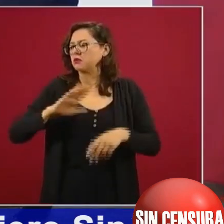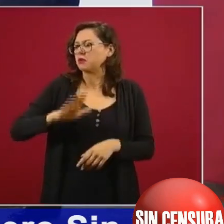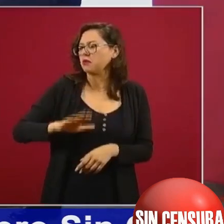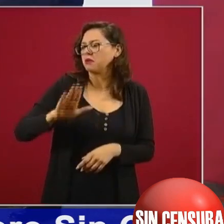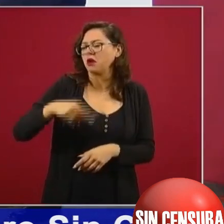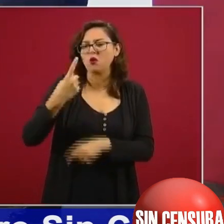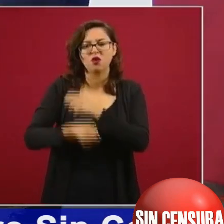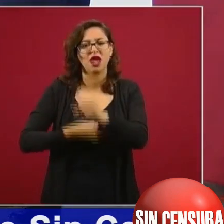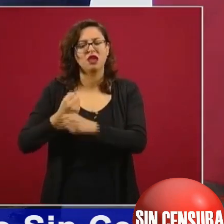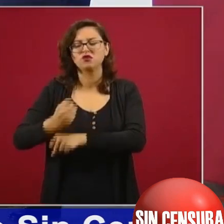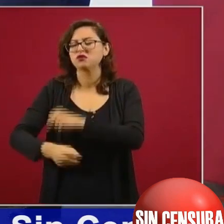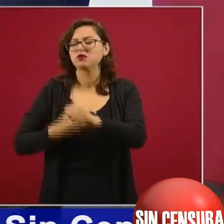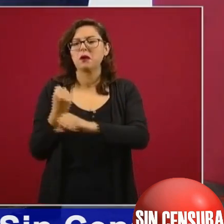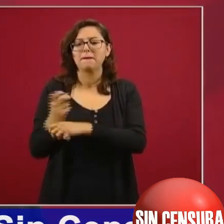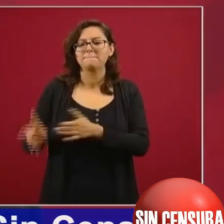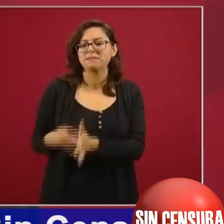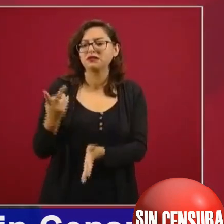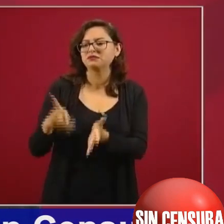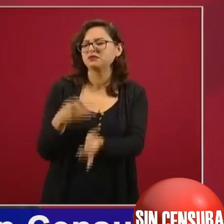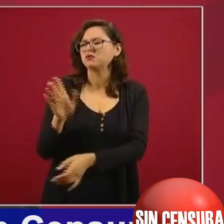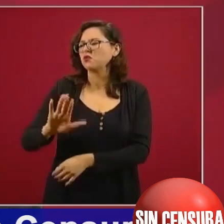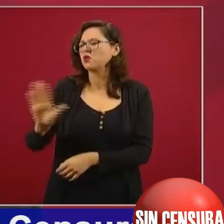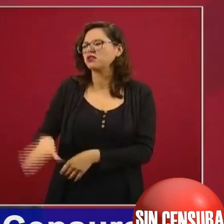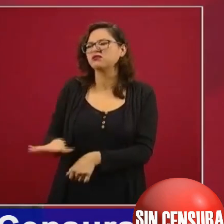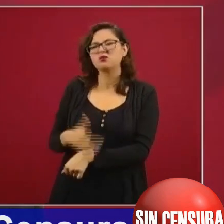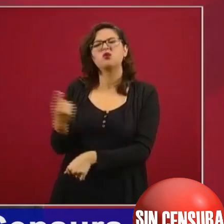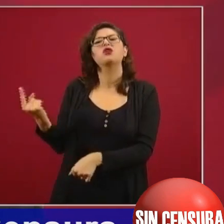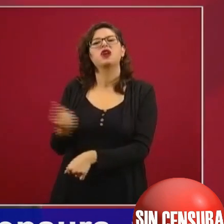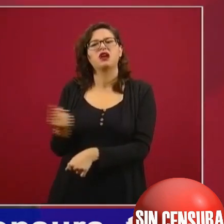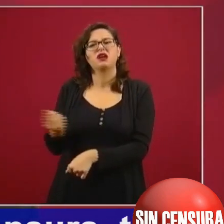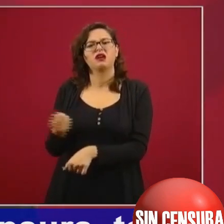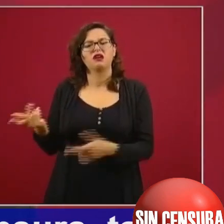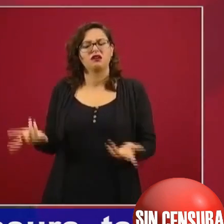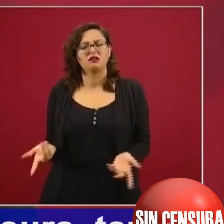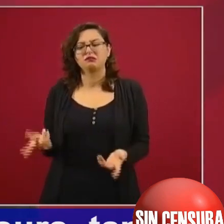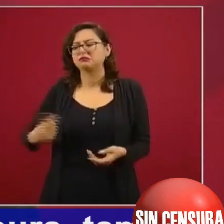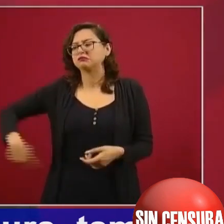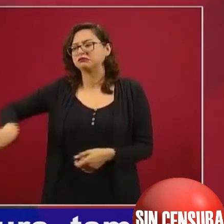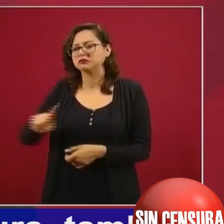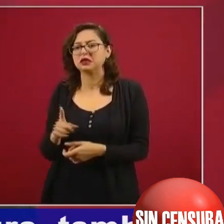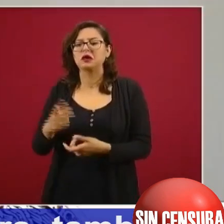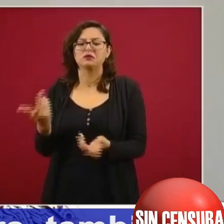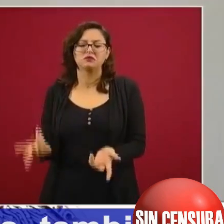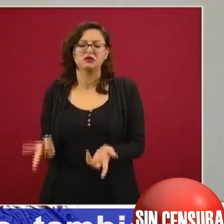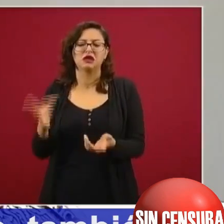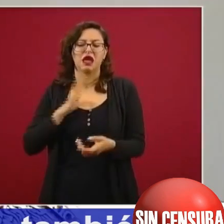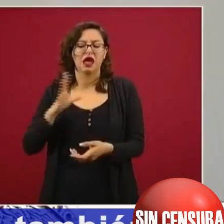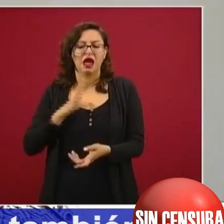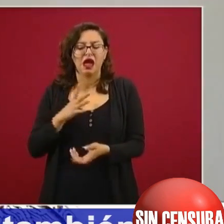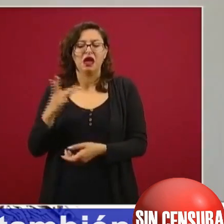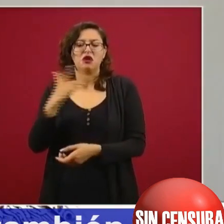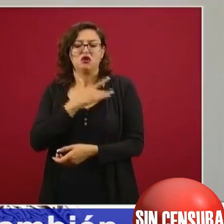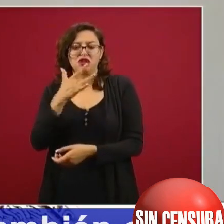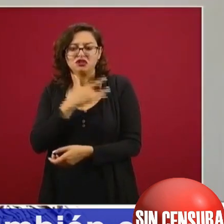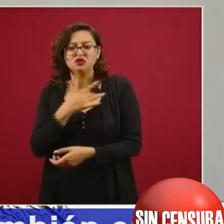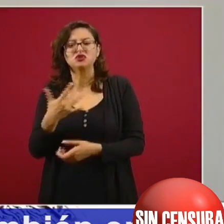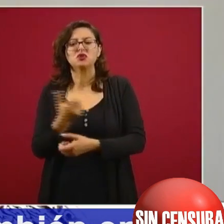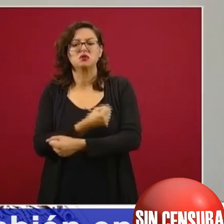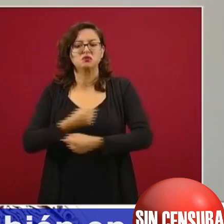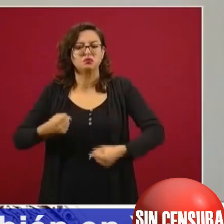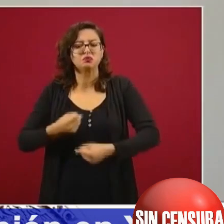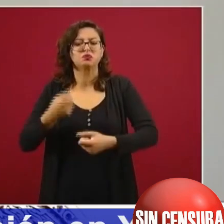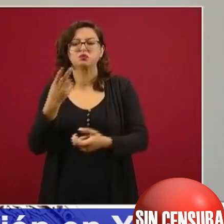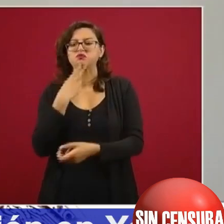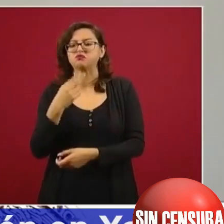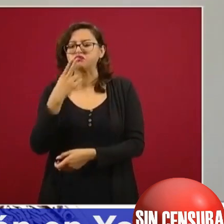fallecen por enfermedades asociadas con una mala nutrición, enfermedad metabólica crónica, enfermedad cardiometabólica, es